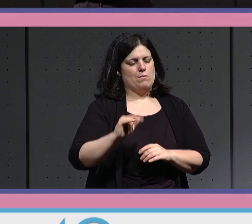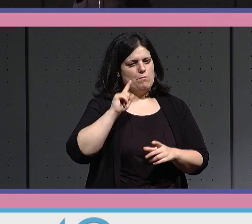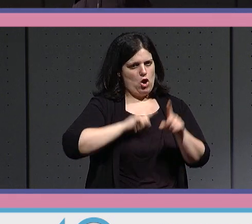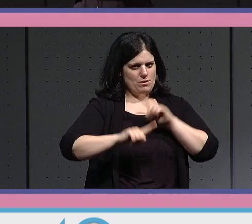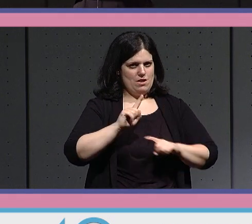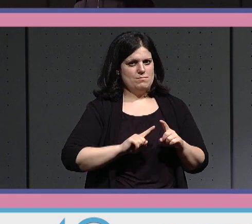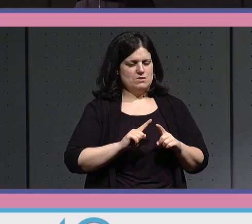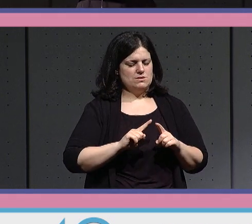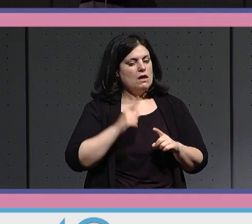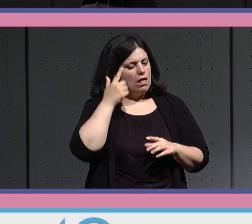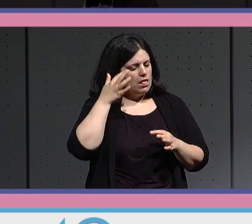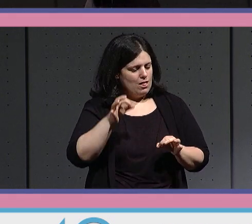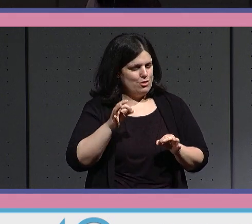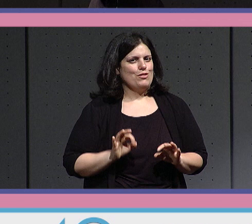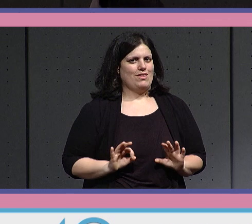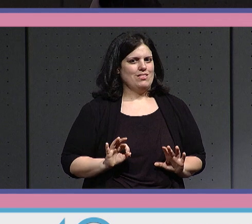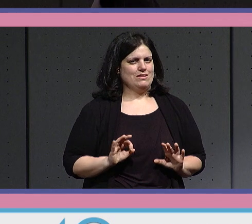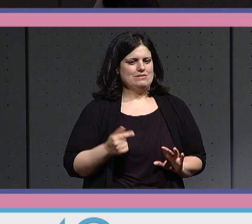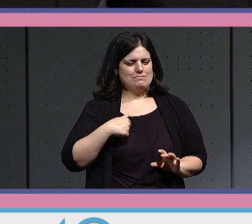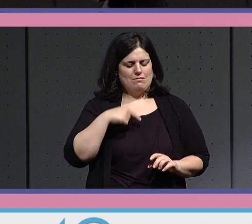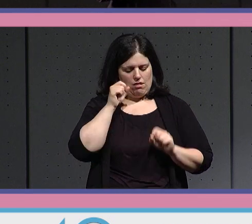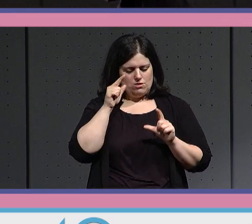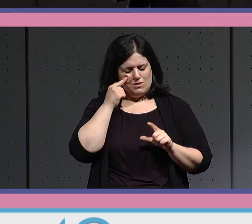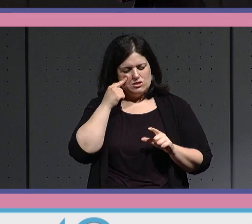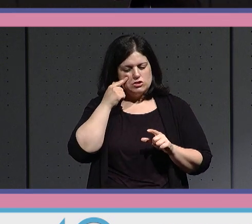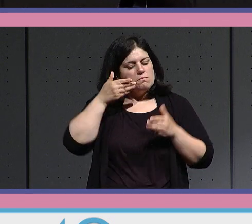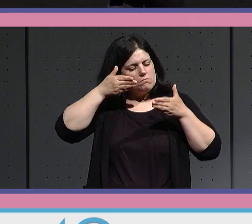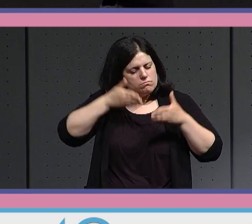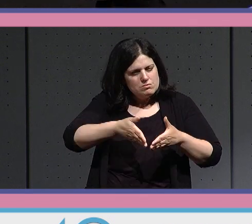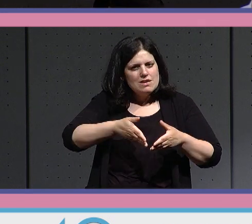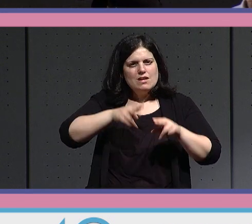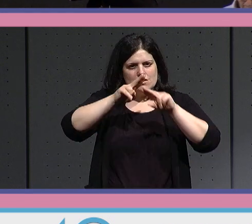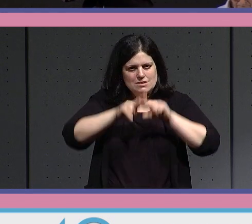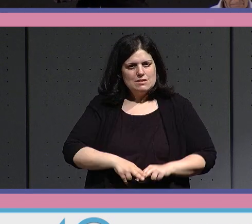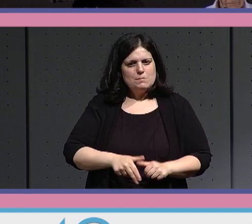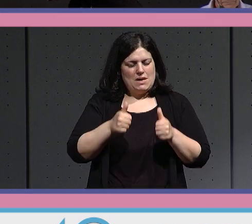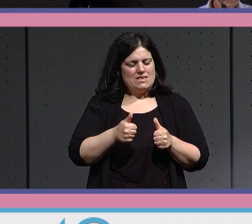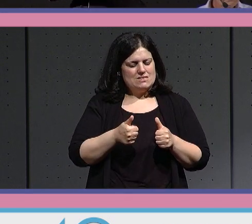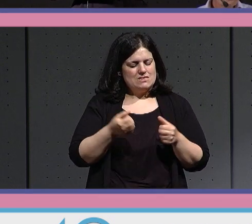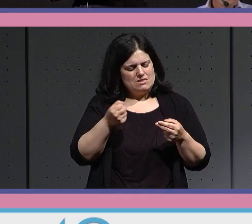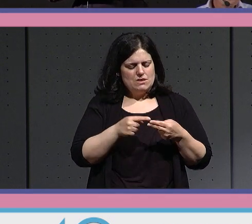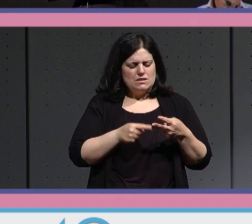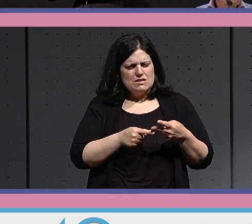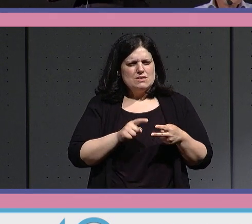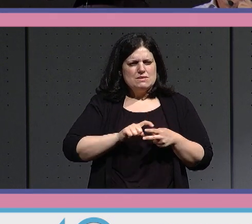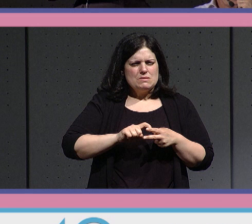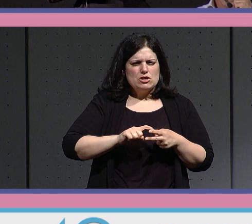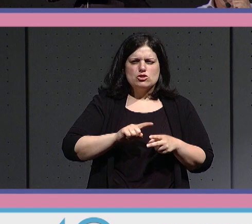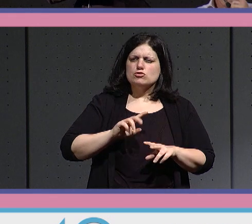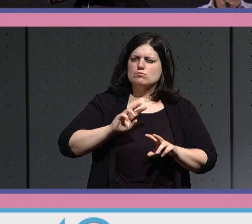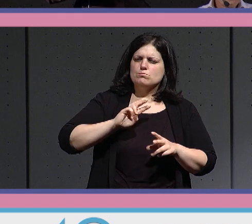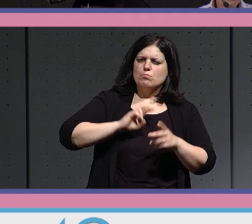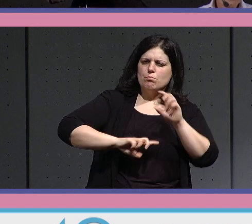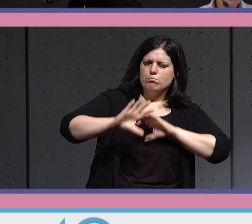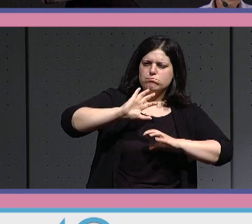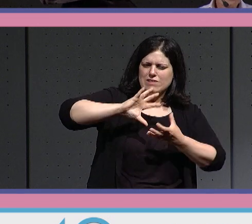mucho menos. O sea que no es precisamente una población en la que no mirar más, ¿vale? Más número de episodios, más trastornos afectivos, ansiedad